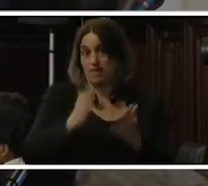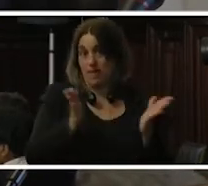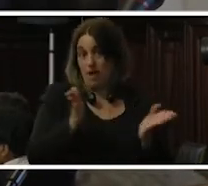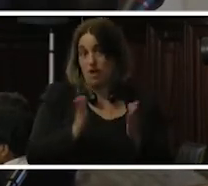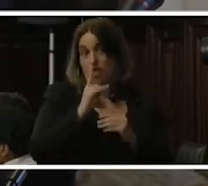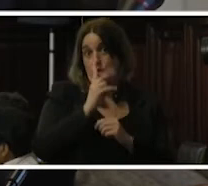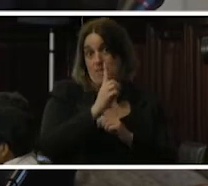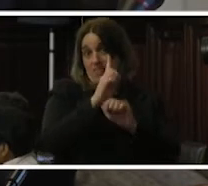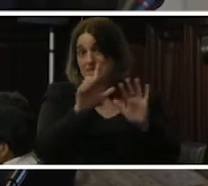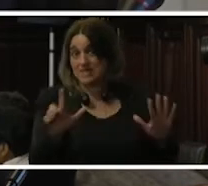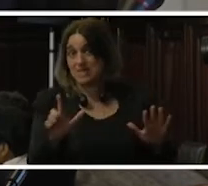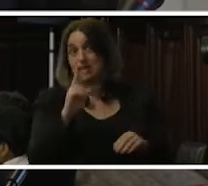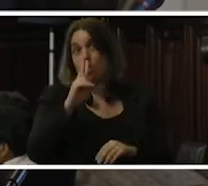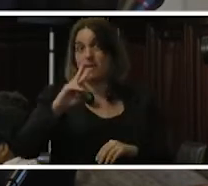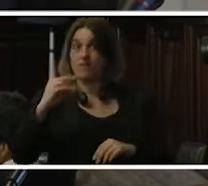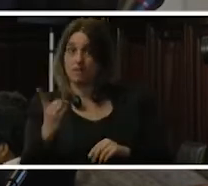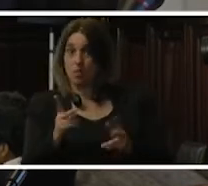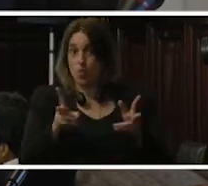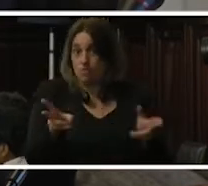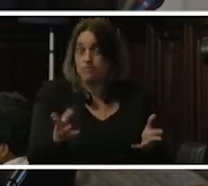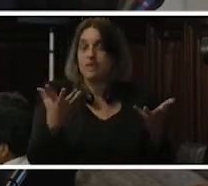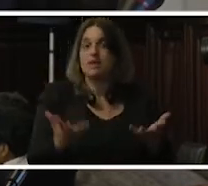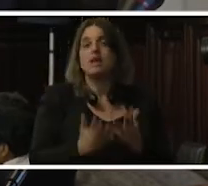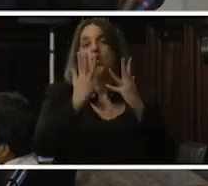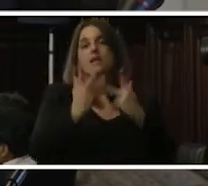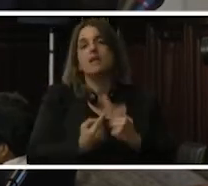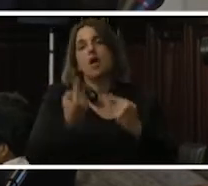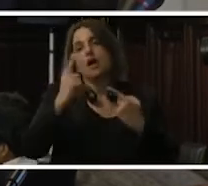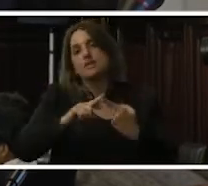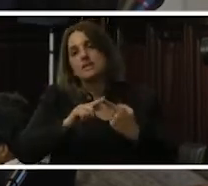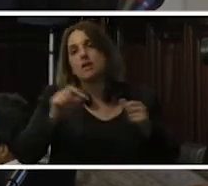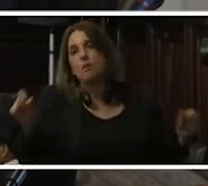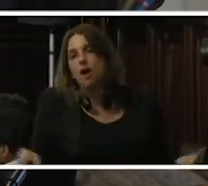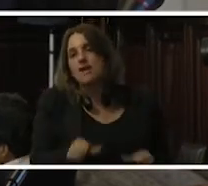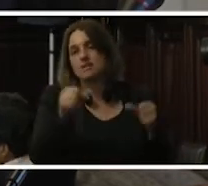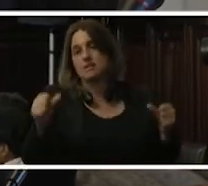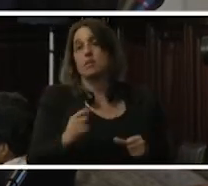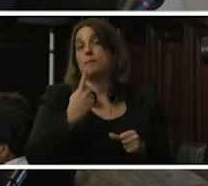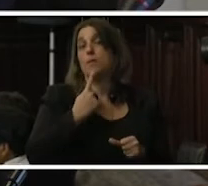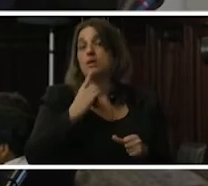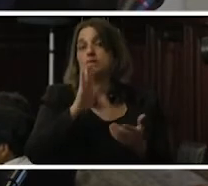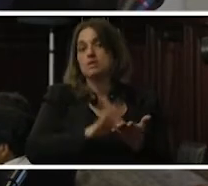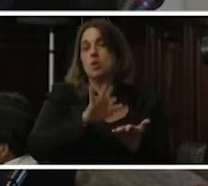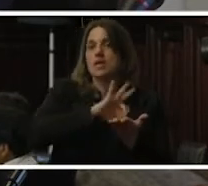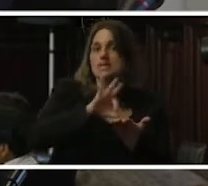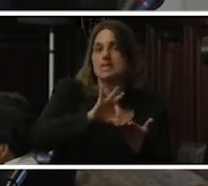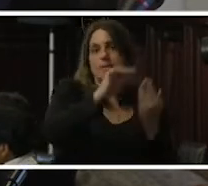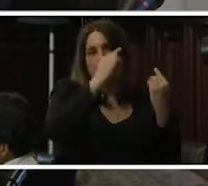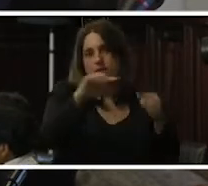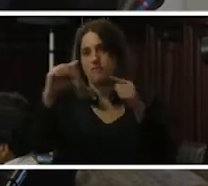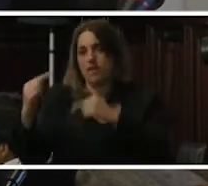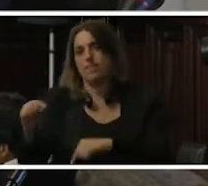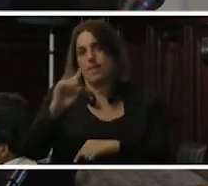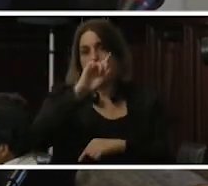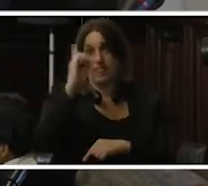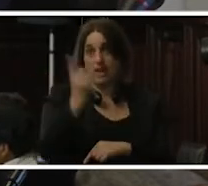ha puesto especial énfasis en coordinar acciones con organismos del sistema internacional y sistema universal.